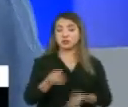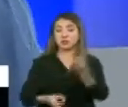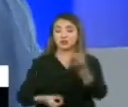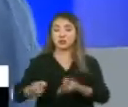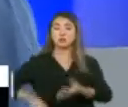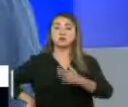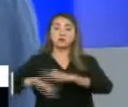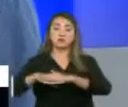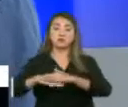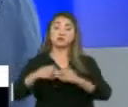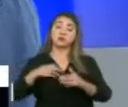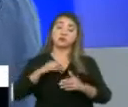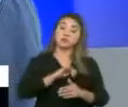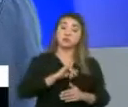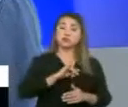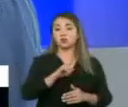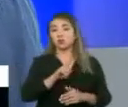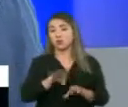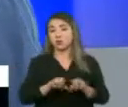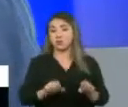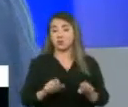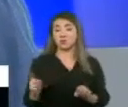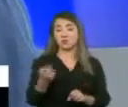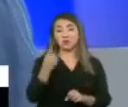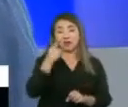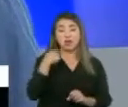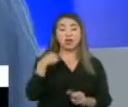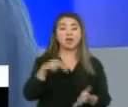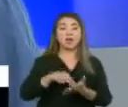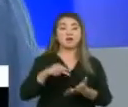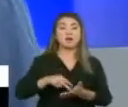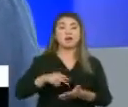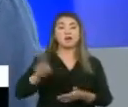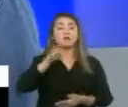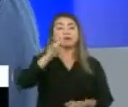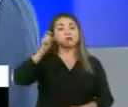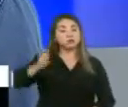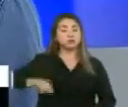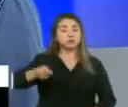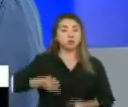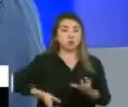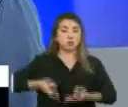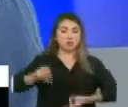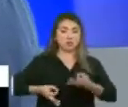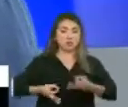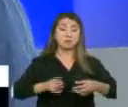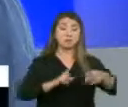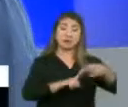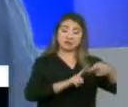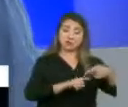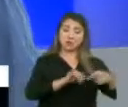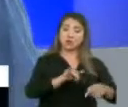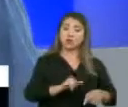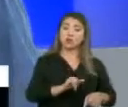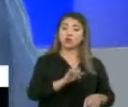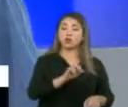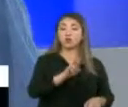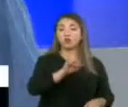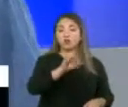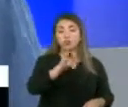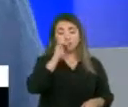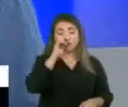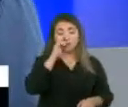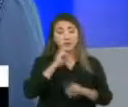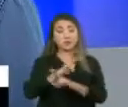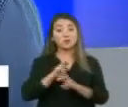puedo no compartirlo, pero dijimos desde el día 1 que había que esperar la sentencia judicial. Hay participación de Jovino Nova en ciertos hechos que fueron investigados en la